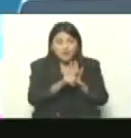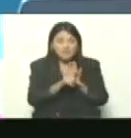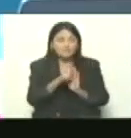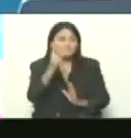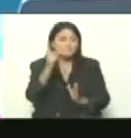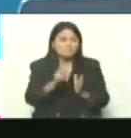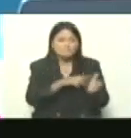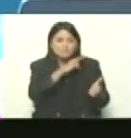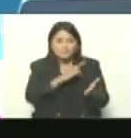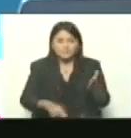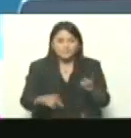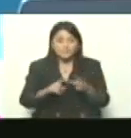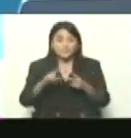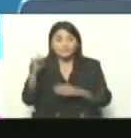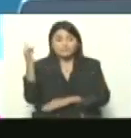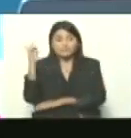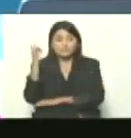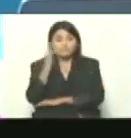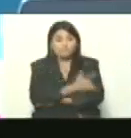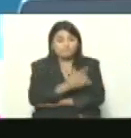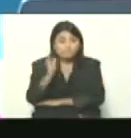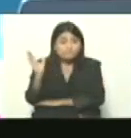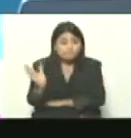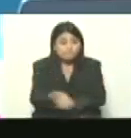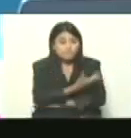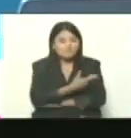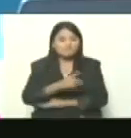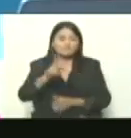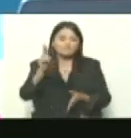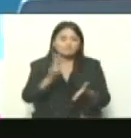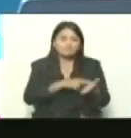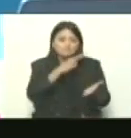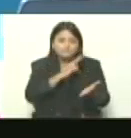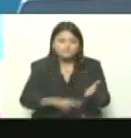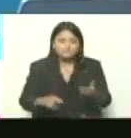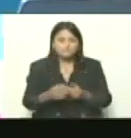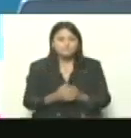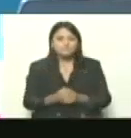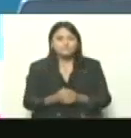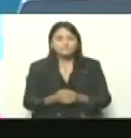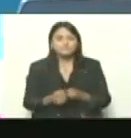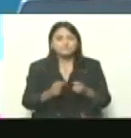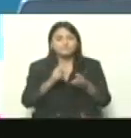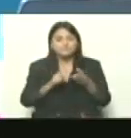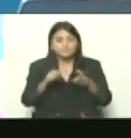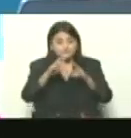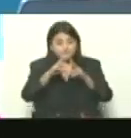deforestación cero. Ir a una regeneración de suelo. Una